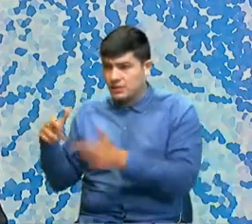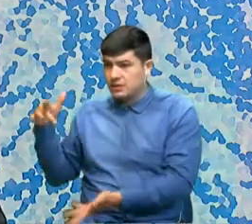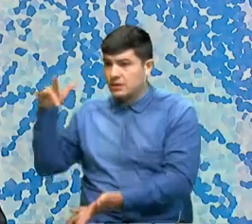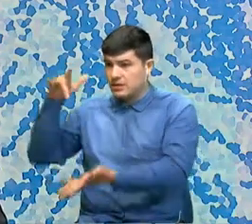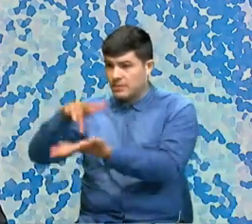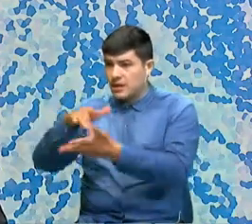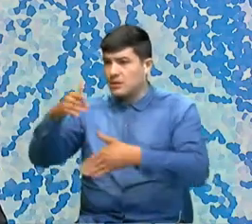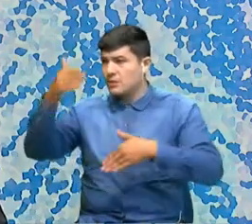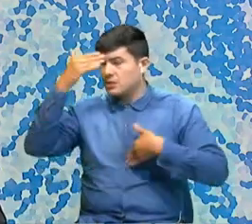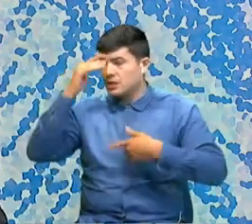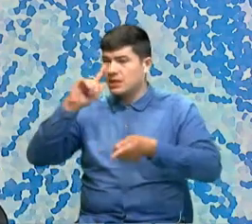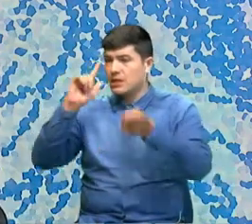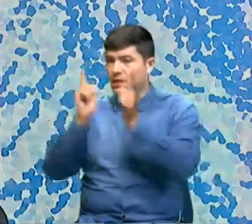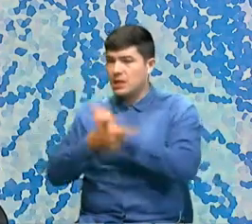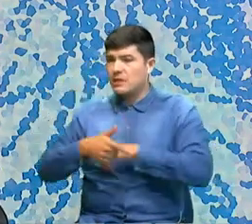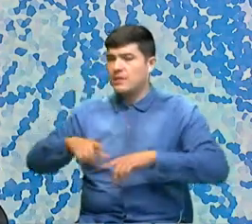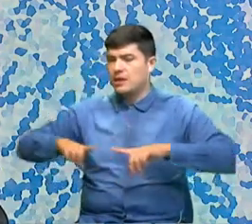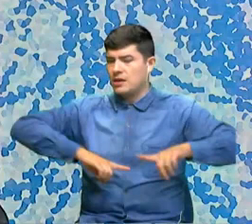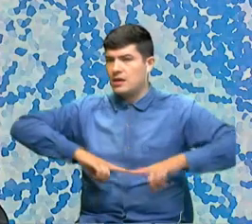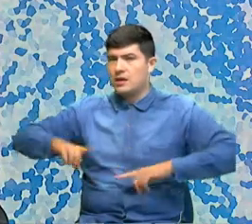consciente y cambien el administrador,